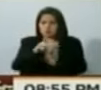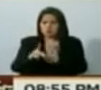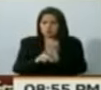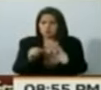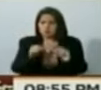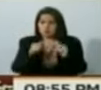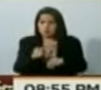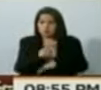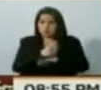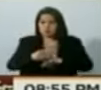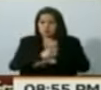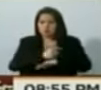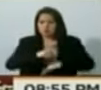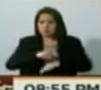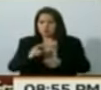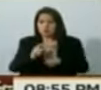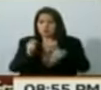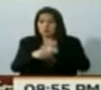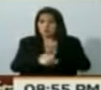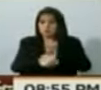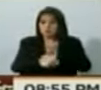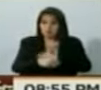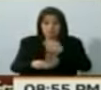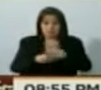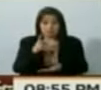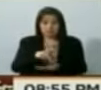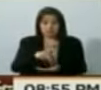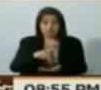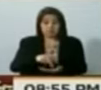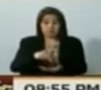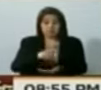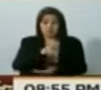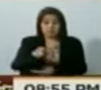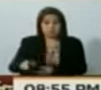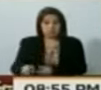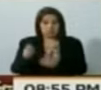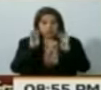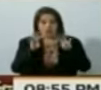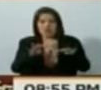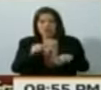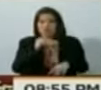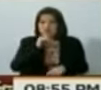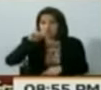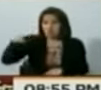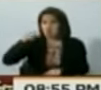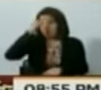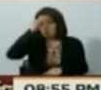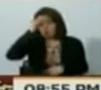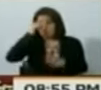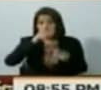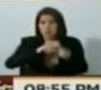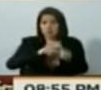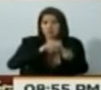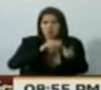transición. En este cónclave estuvieron presentes varias joyas, comenzando por Julio Borges, José Guerra,